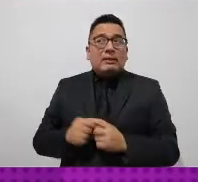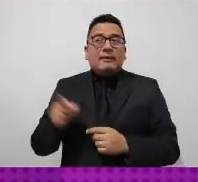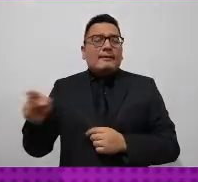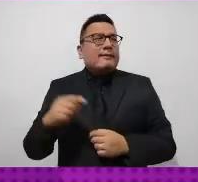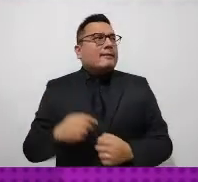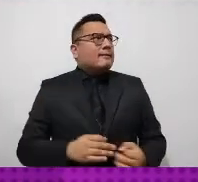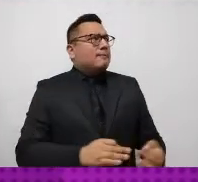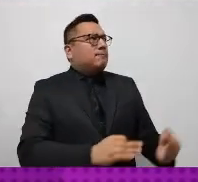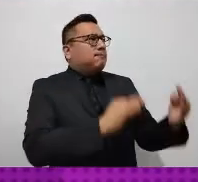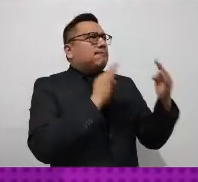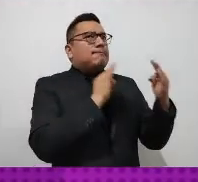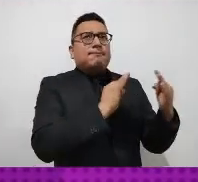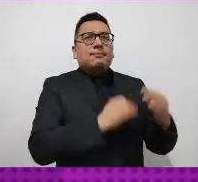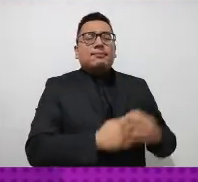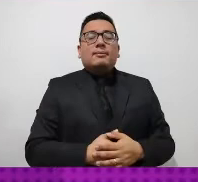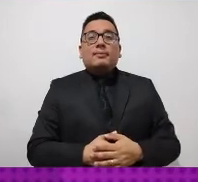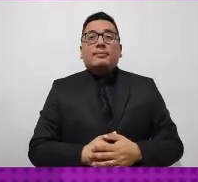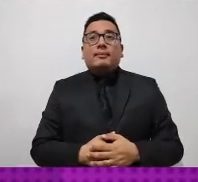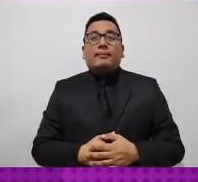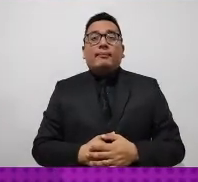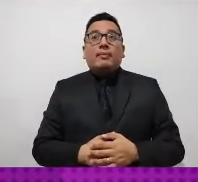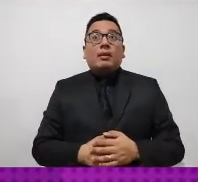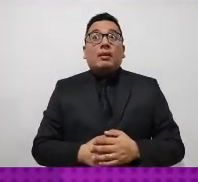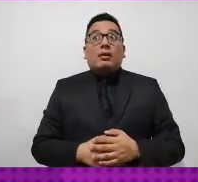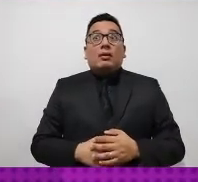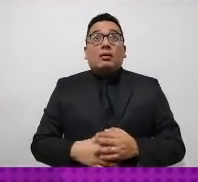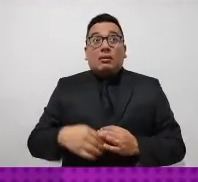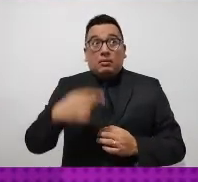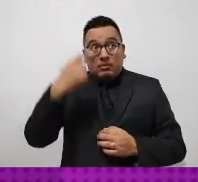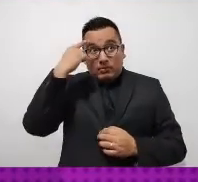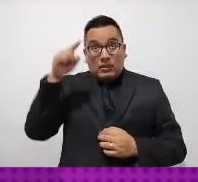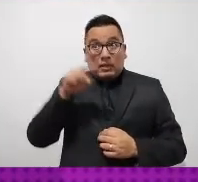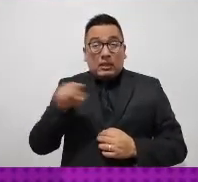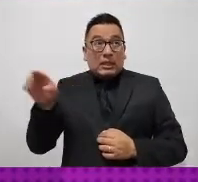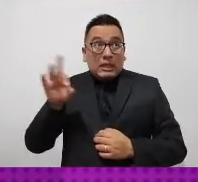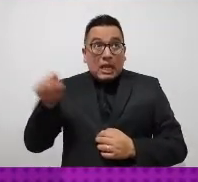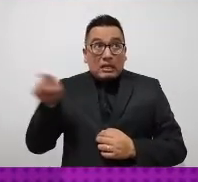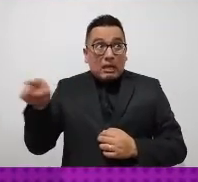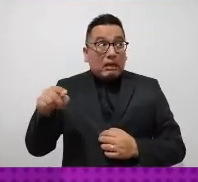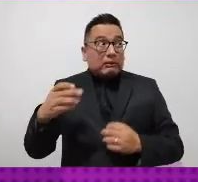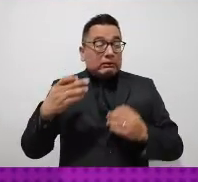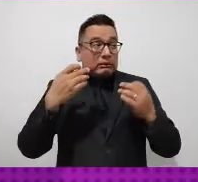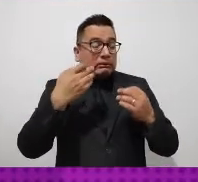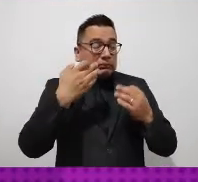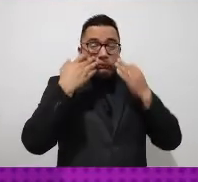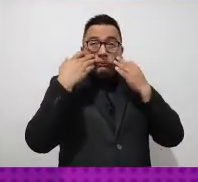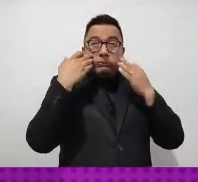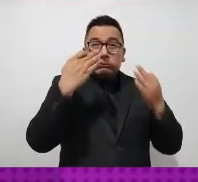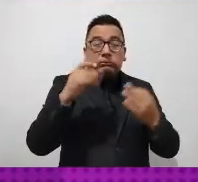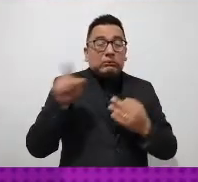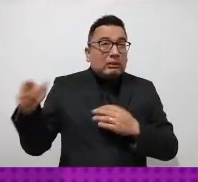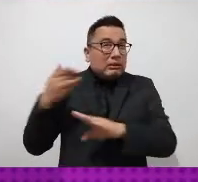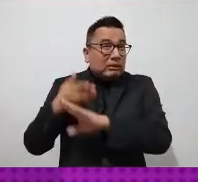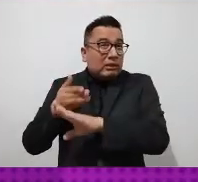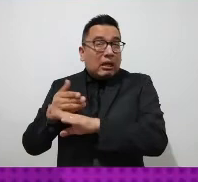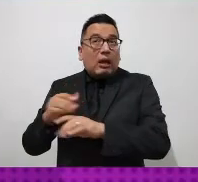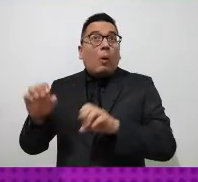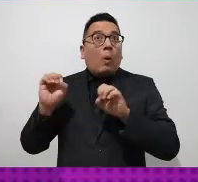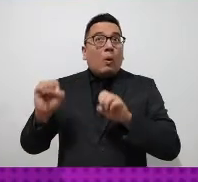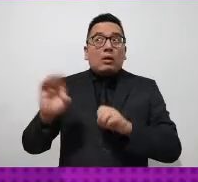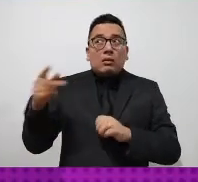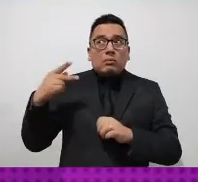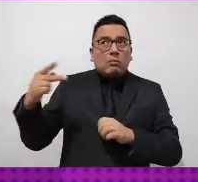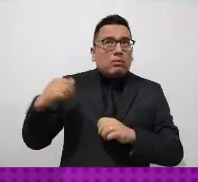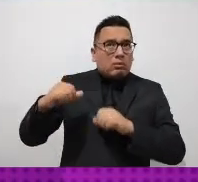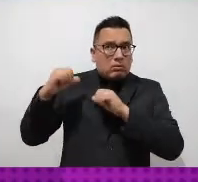las mujeres en razón de género, tanto que ellas la estuvieran viviendo o la vivieran a lo largo del desempeño